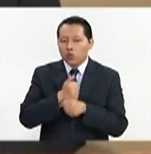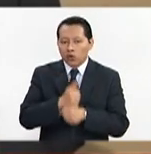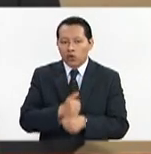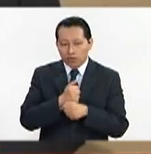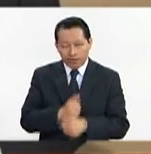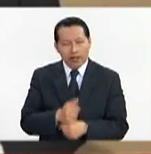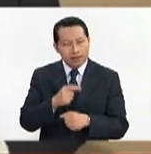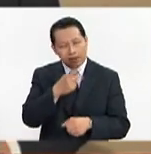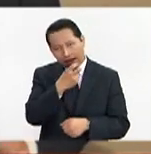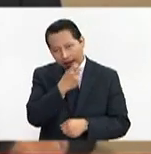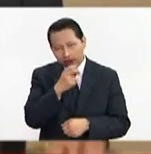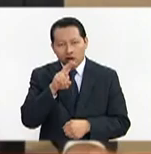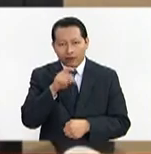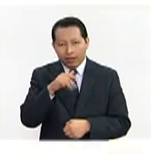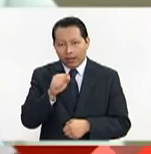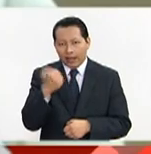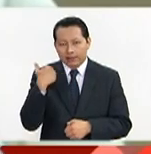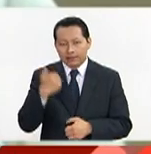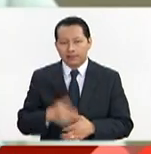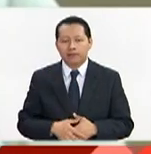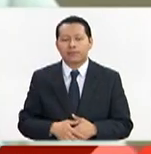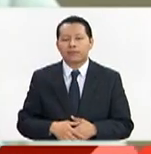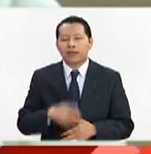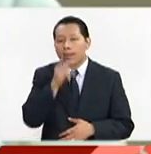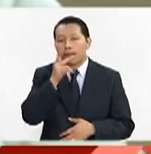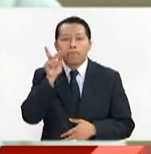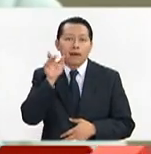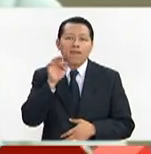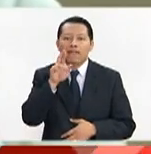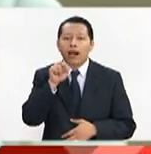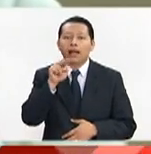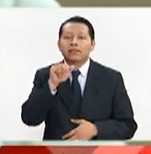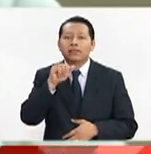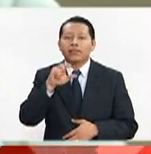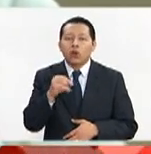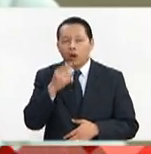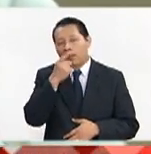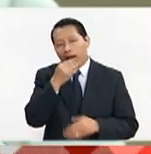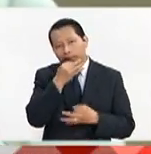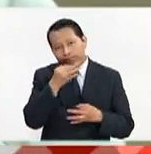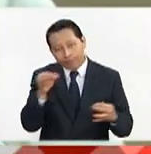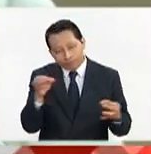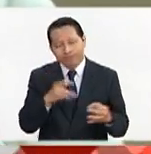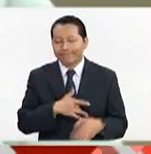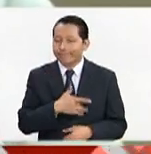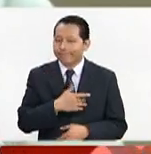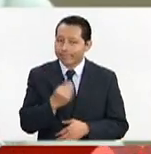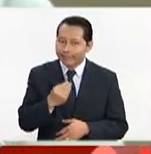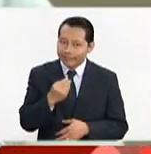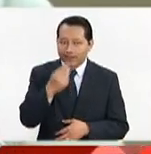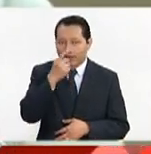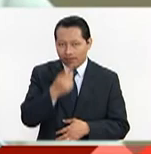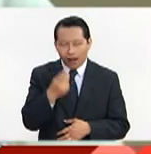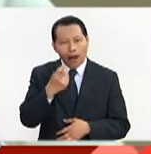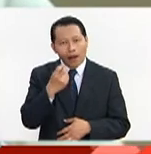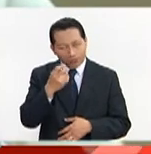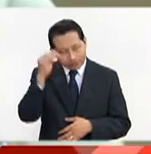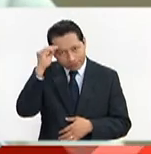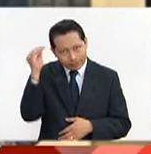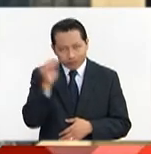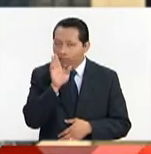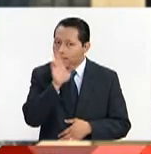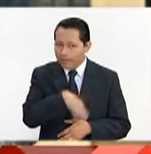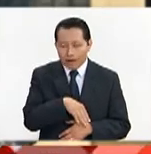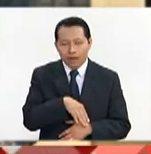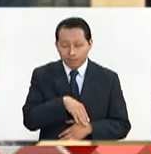contemporánea en Las Vegas hace unas horas. El Papa Francisco envió un mensaje de condolencia tras el tiroteo que calificó como una tragedia